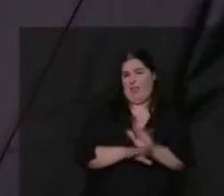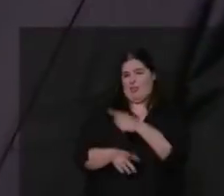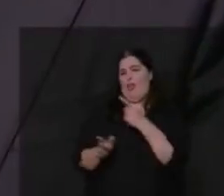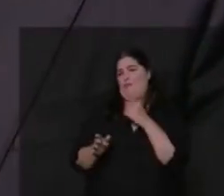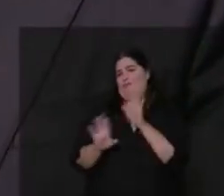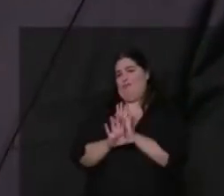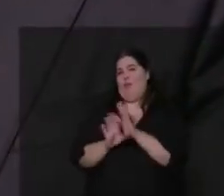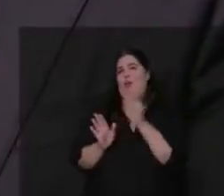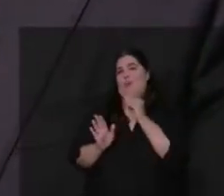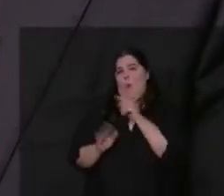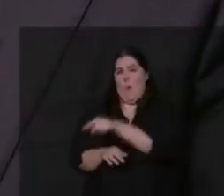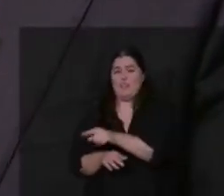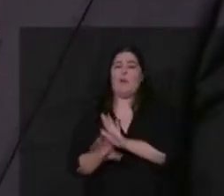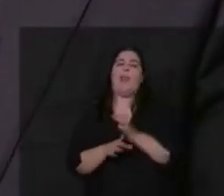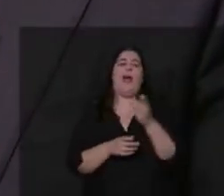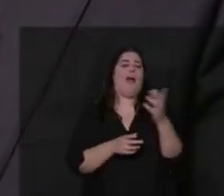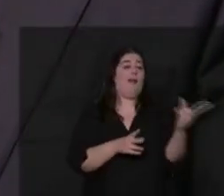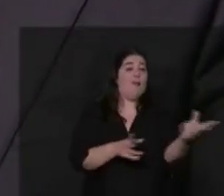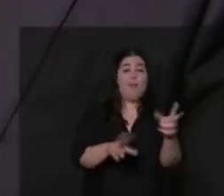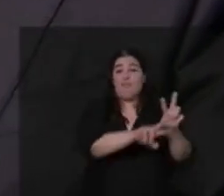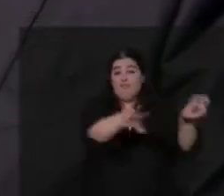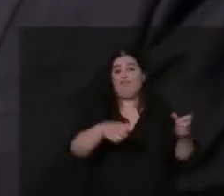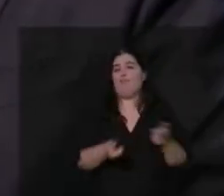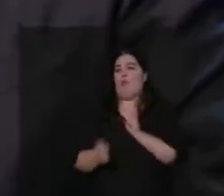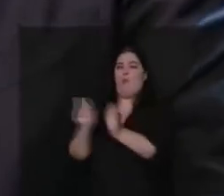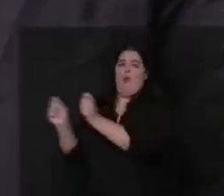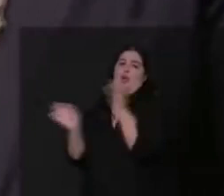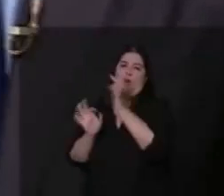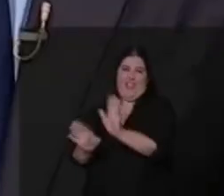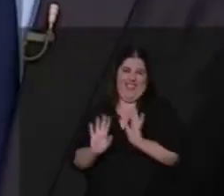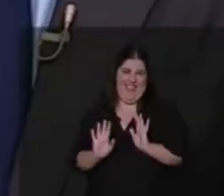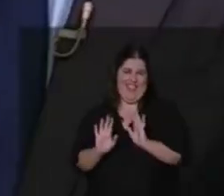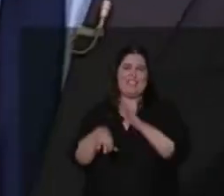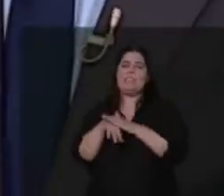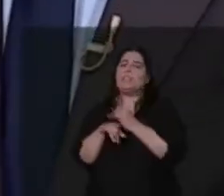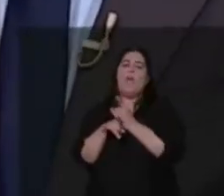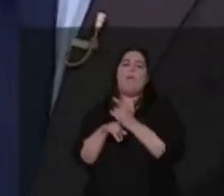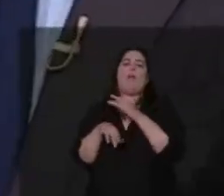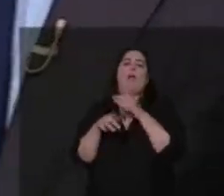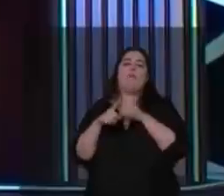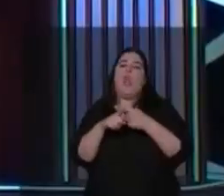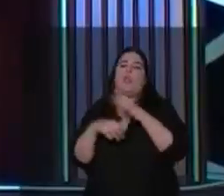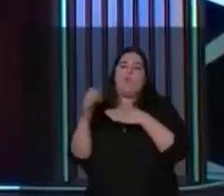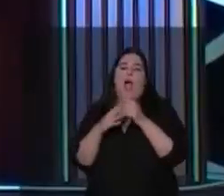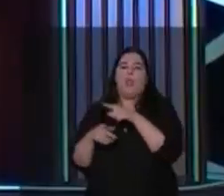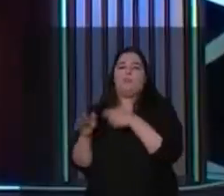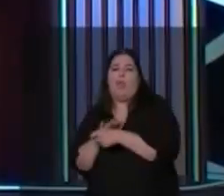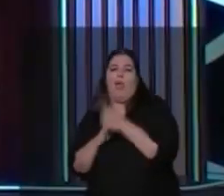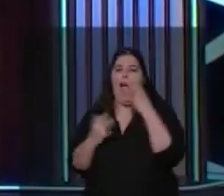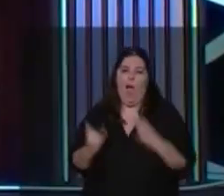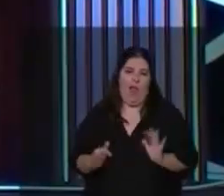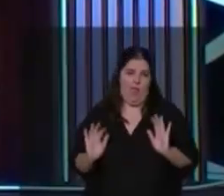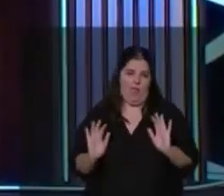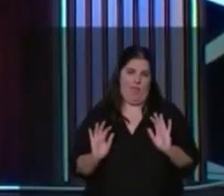repartirla a quien a ustedes se le dé la gana, y siempre están las porosas manos de los políticos y hay muchas filtraciones. Javier,